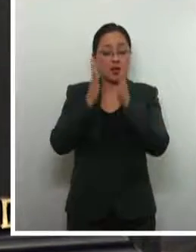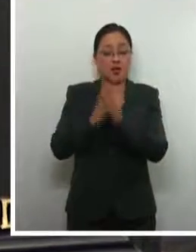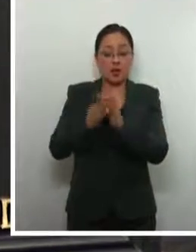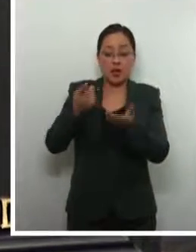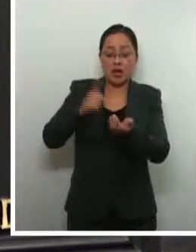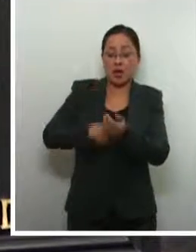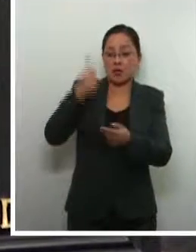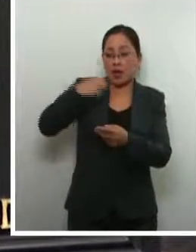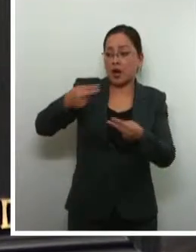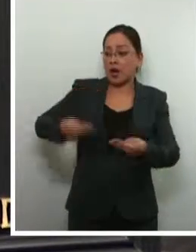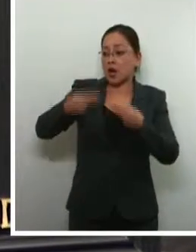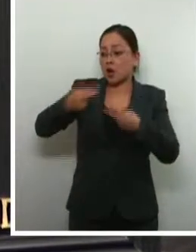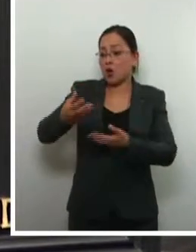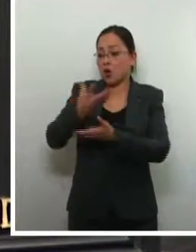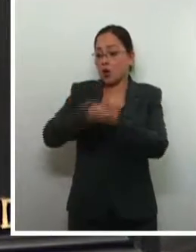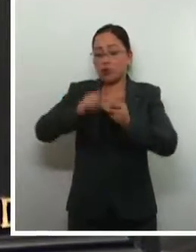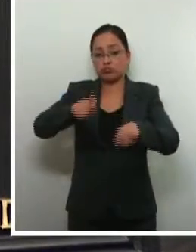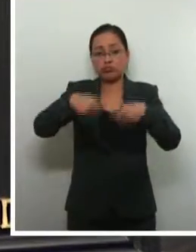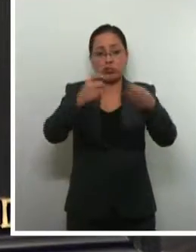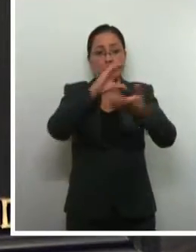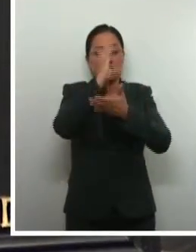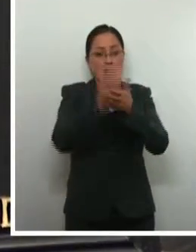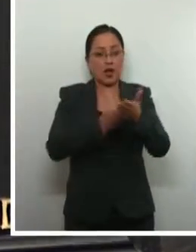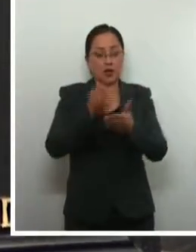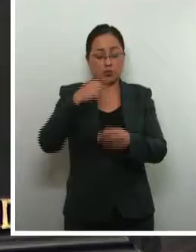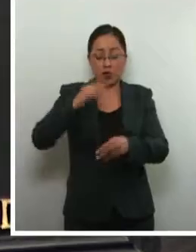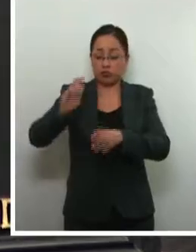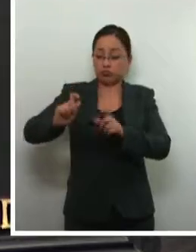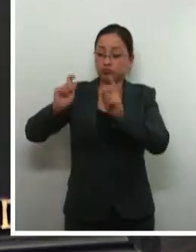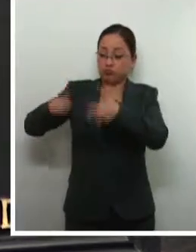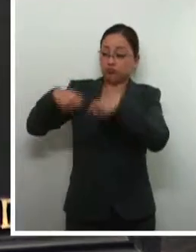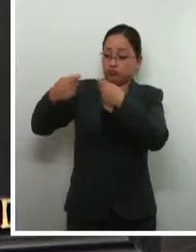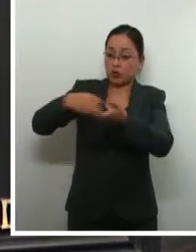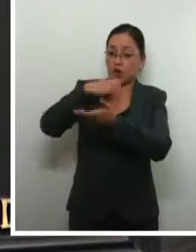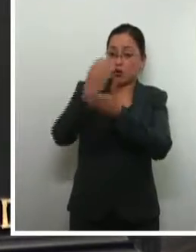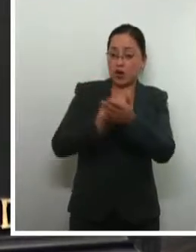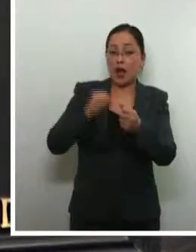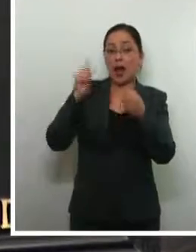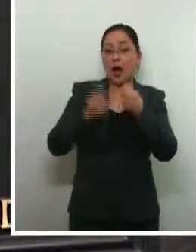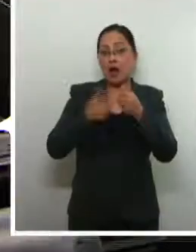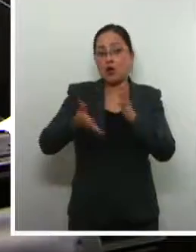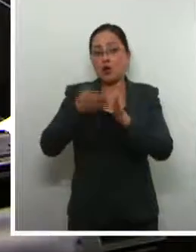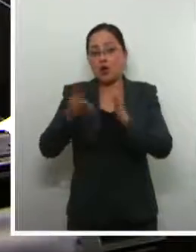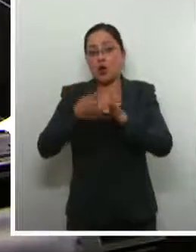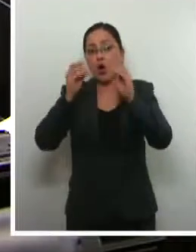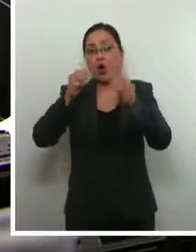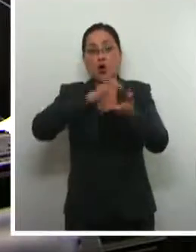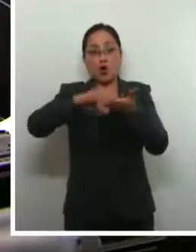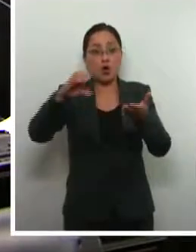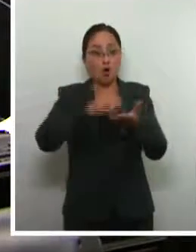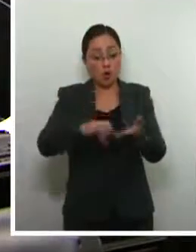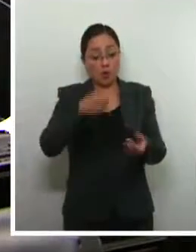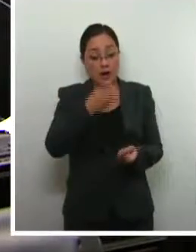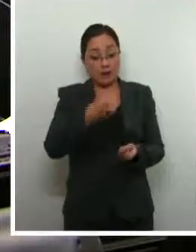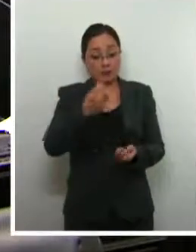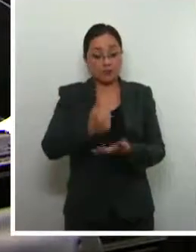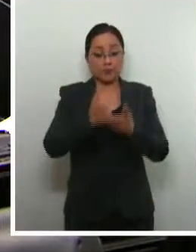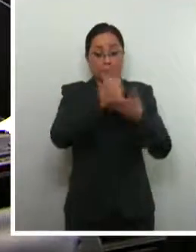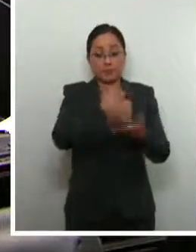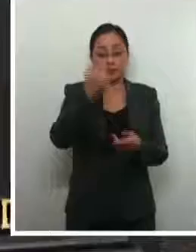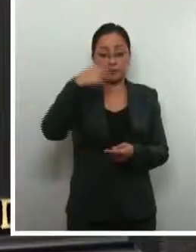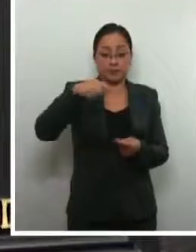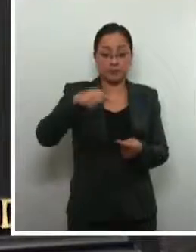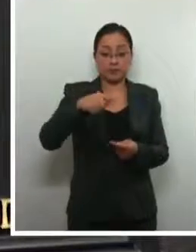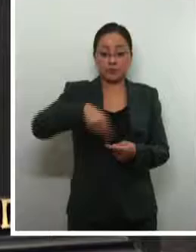las licitaciones, en todos los procesos de contratación, de obra y de adquisiciones que ayudan a que